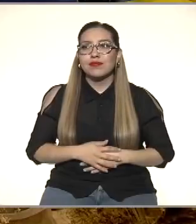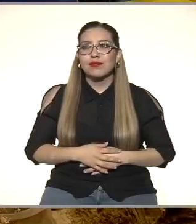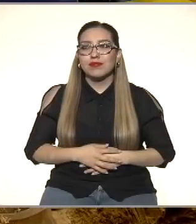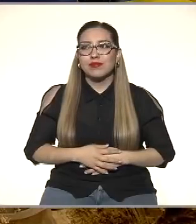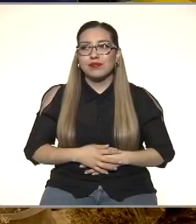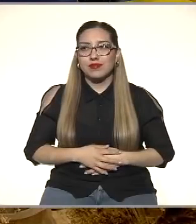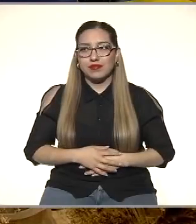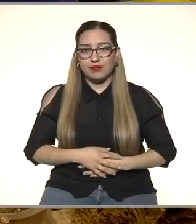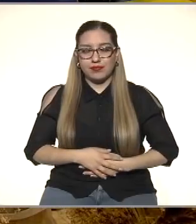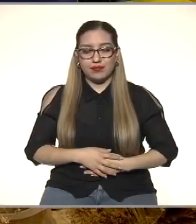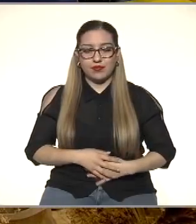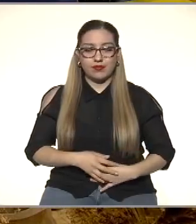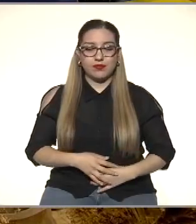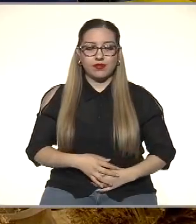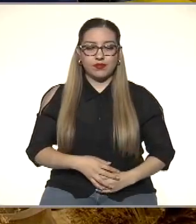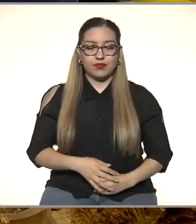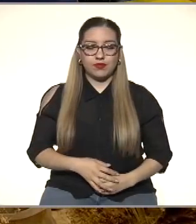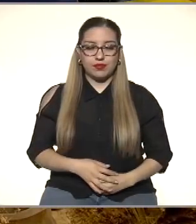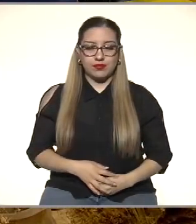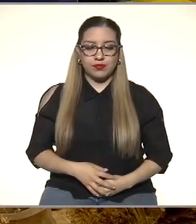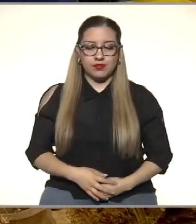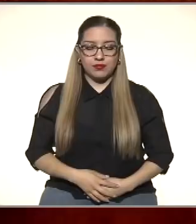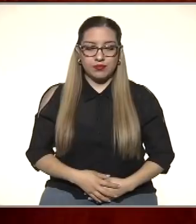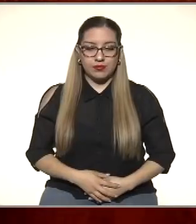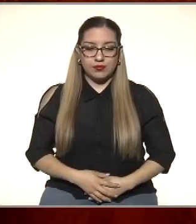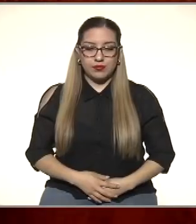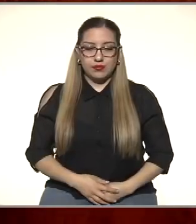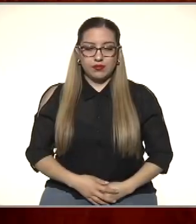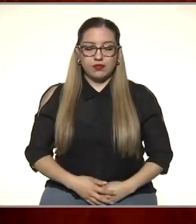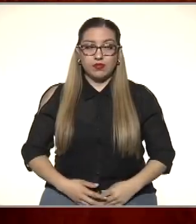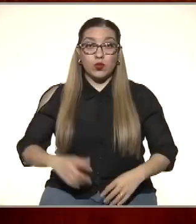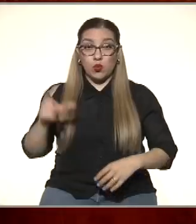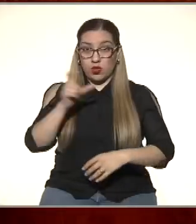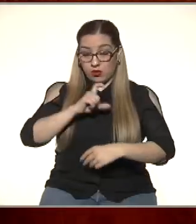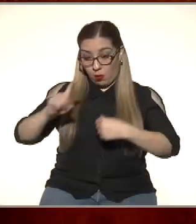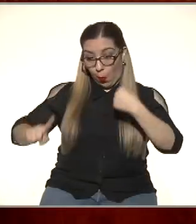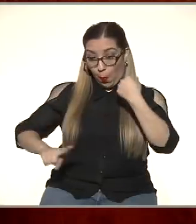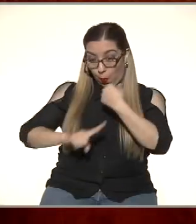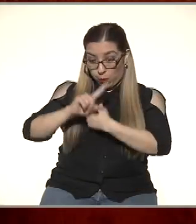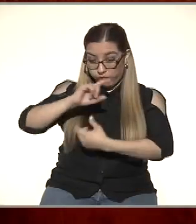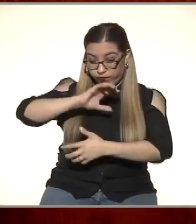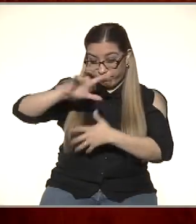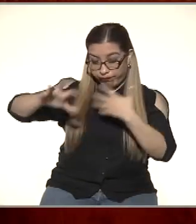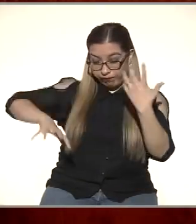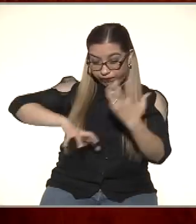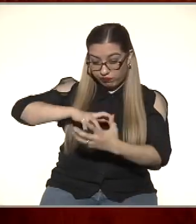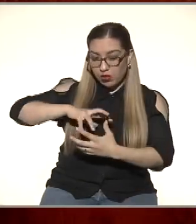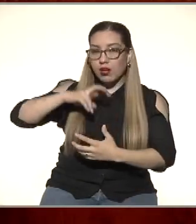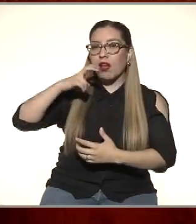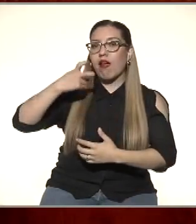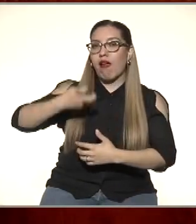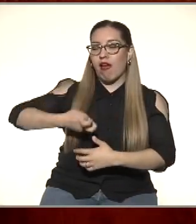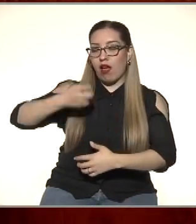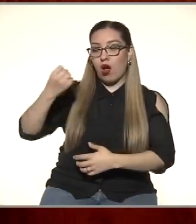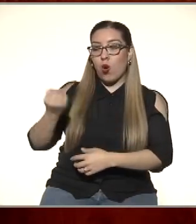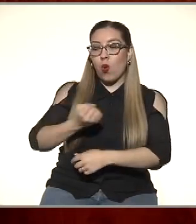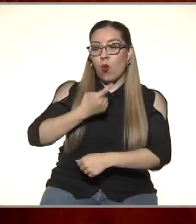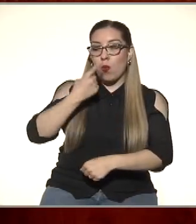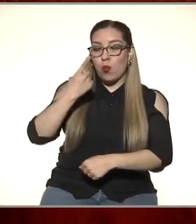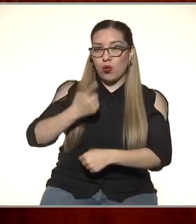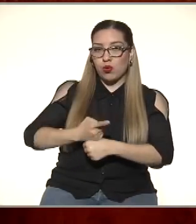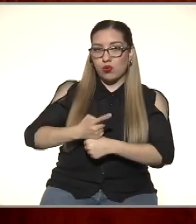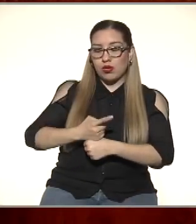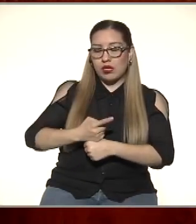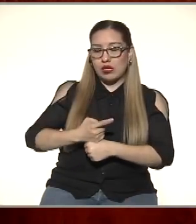de hacerlo antes, ¿no? Y construirnos ahí, lo hacemos en las crisis. Pero es una oportunidad. Ya nos desgarró, está